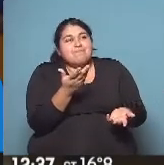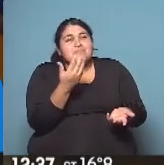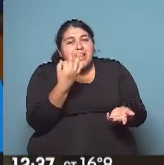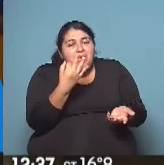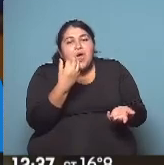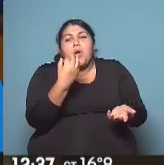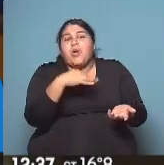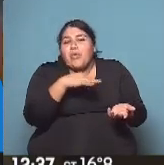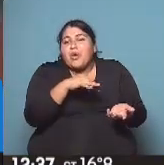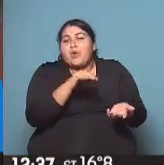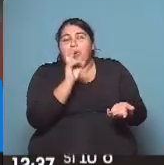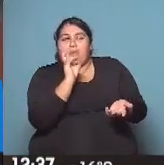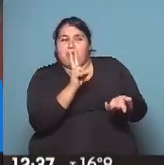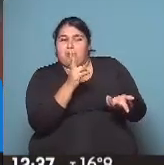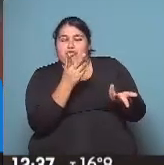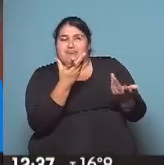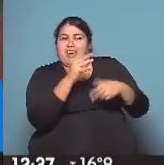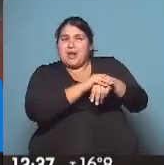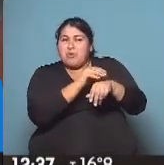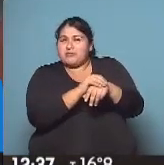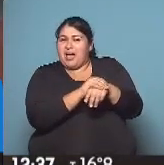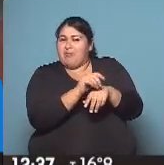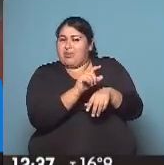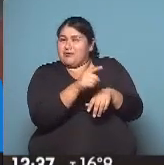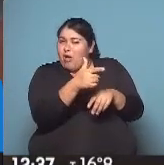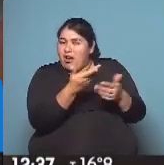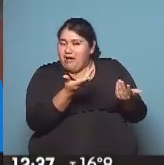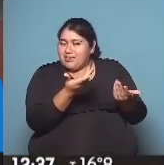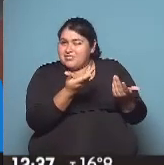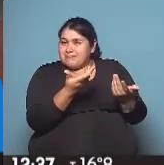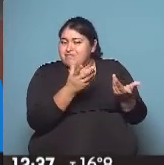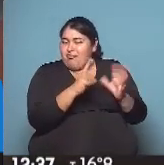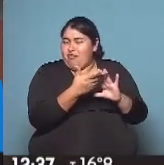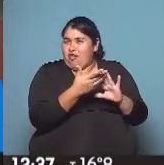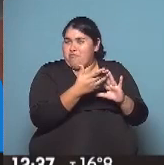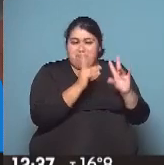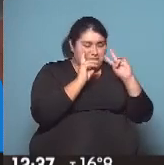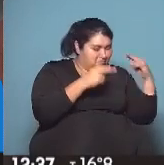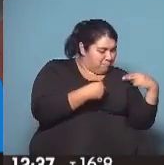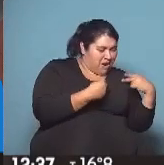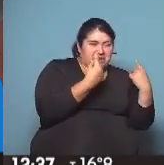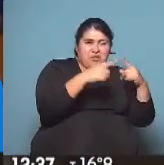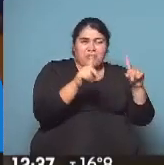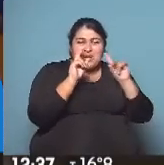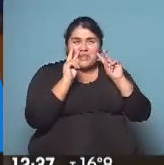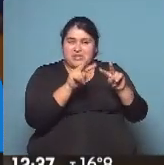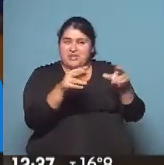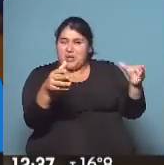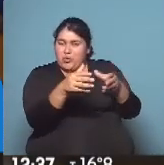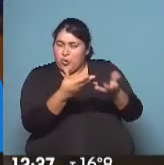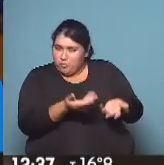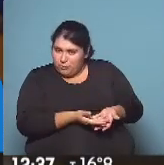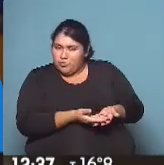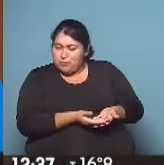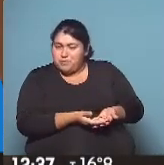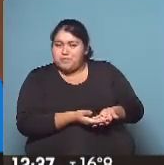ahí entramos en una incoherencia o en una responsabilidad, entonces el colectivo no operamos igual que en el individual. Ahora, el amperímetro, ¿lo mueve la gente de a pie o lo mueve